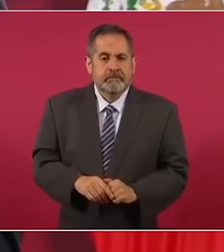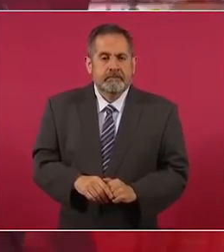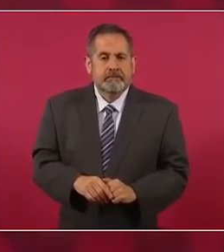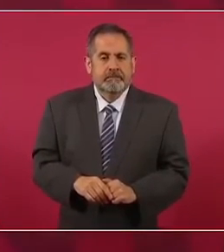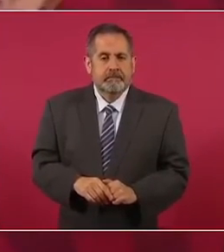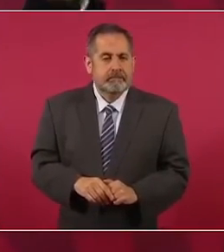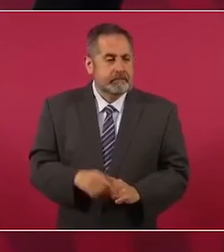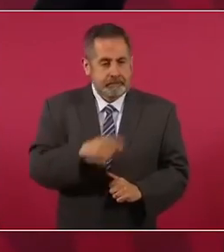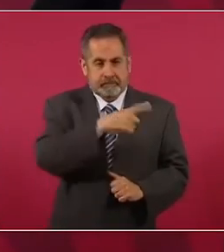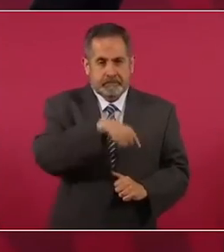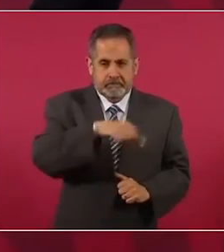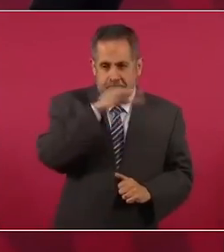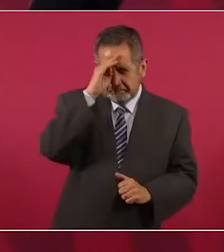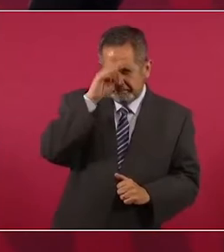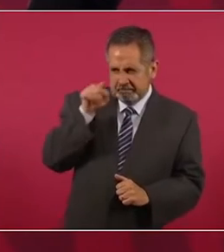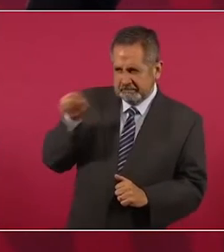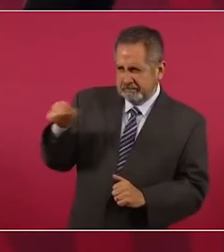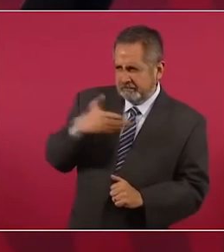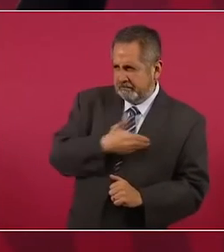lo consideran